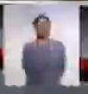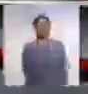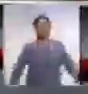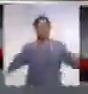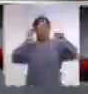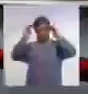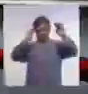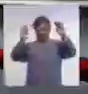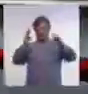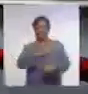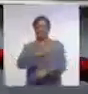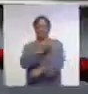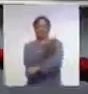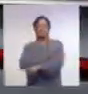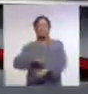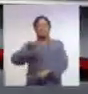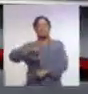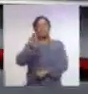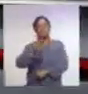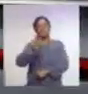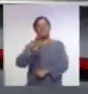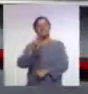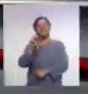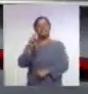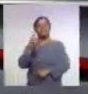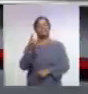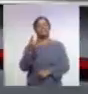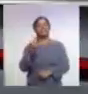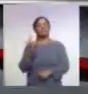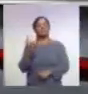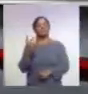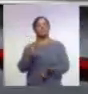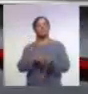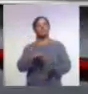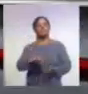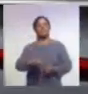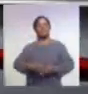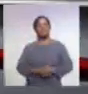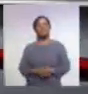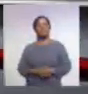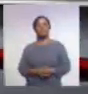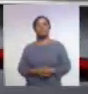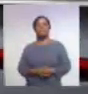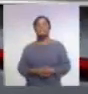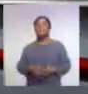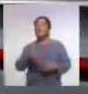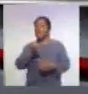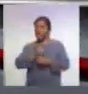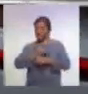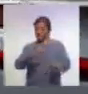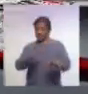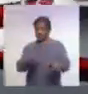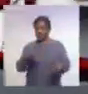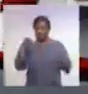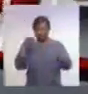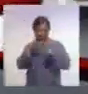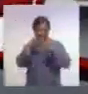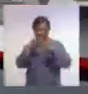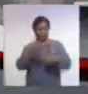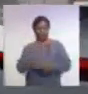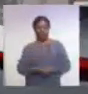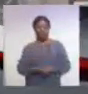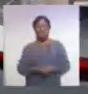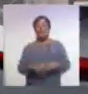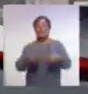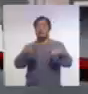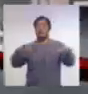¿Qué tal? Muy buenas tardes. Ya es miércoles 31 de julio de 2019. Vamos directamente a la información. El